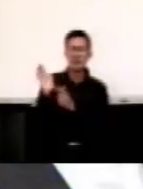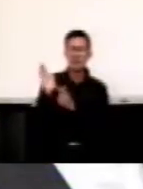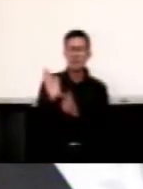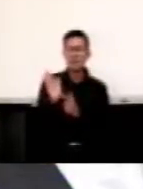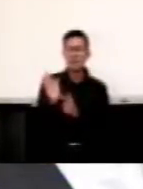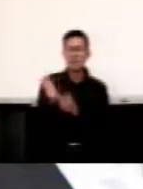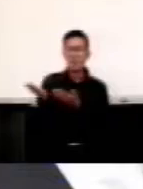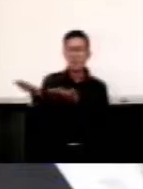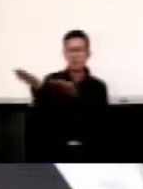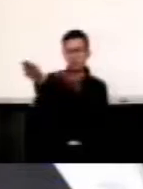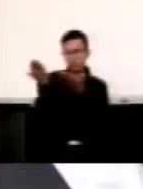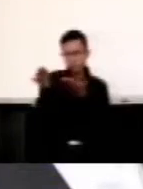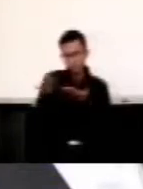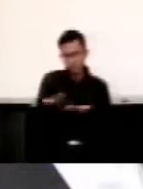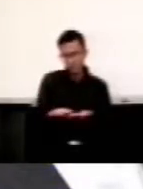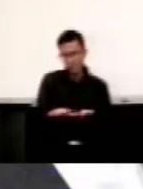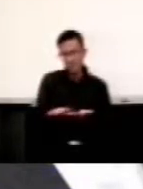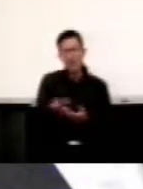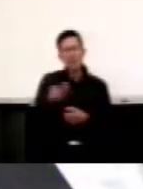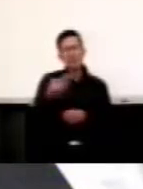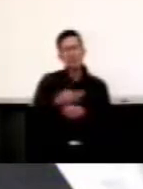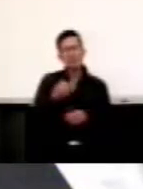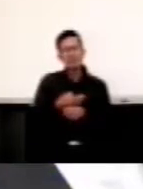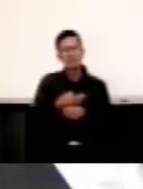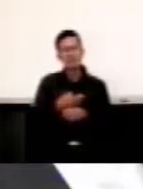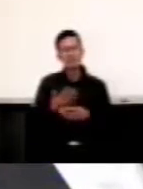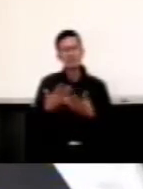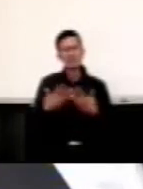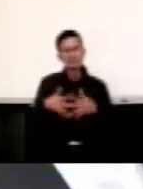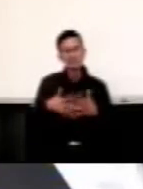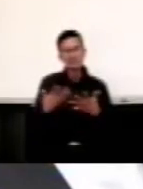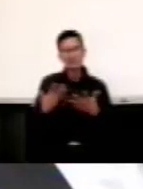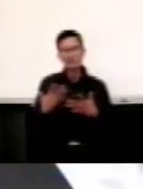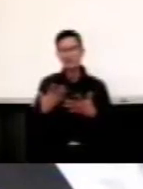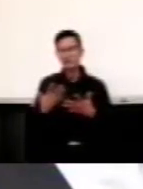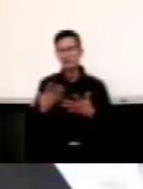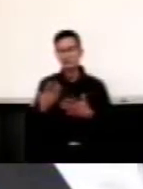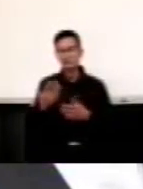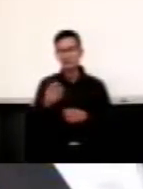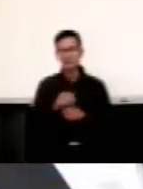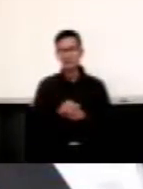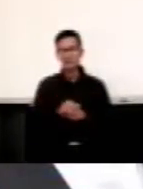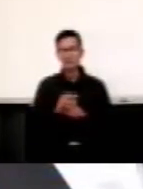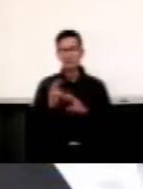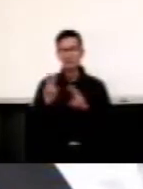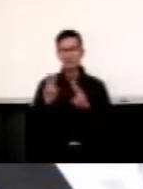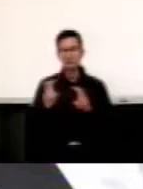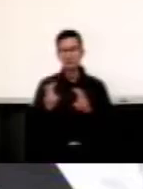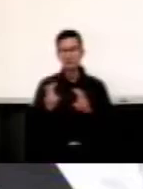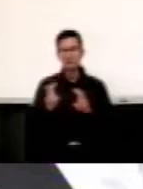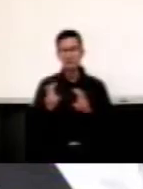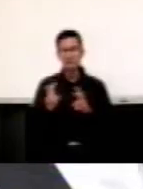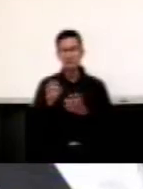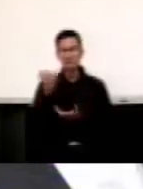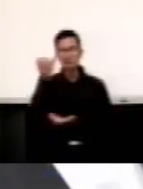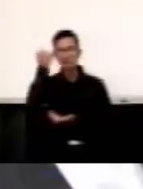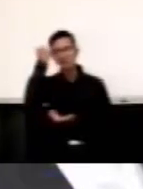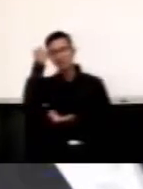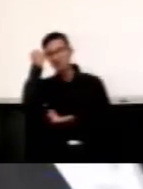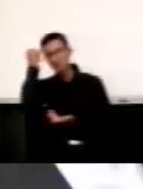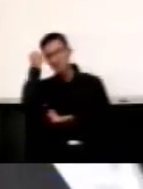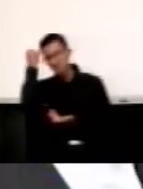a nuestro sistema actual. ¿Cuál es el escenario en estos dos aspectos, tanto en el rubro ideológico como en el